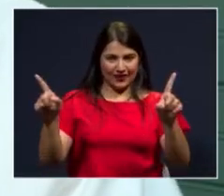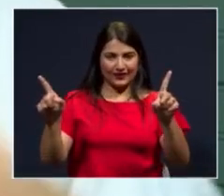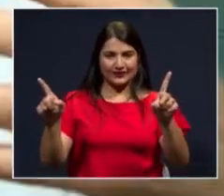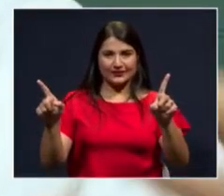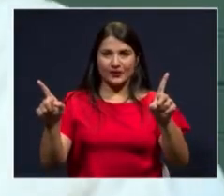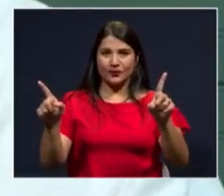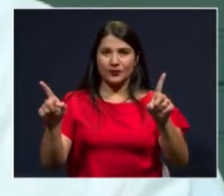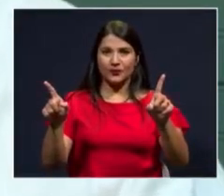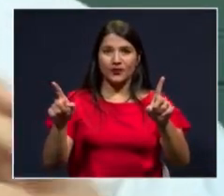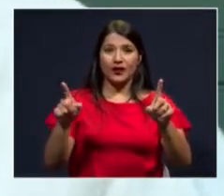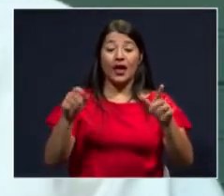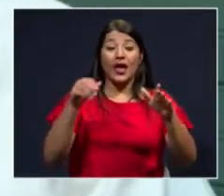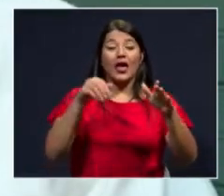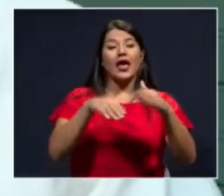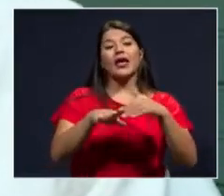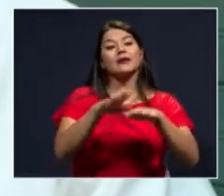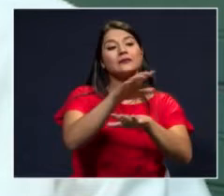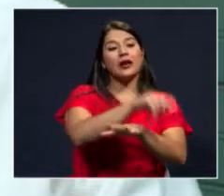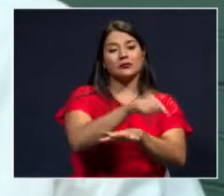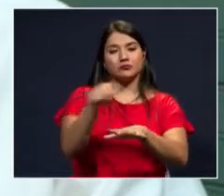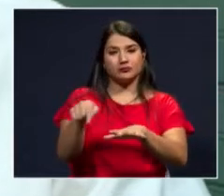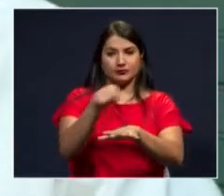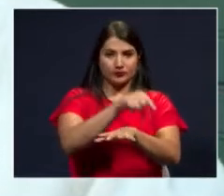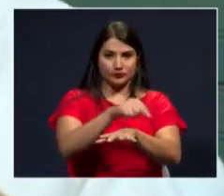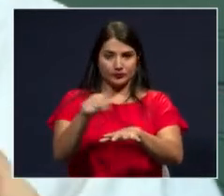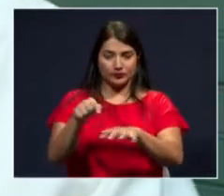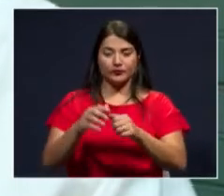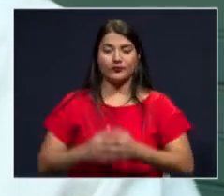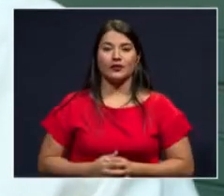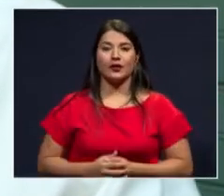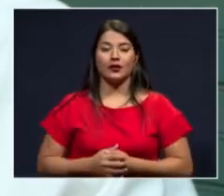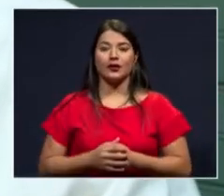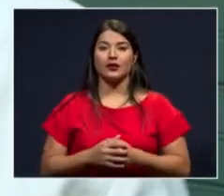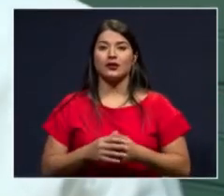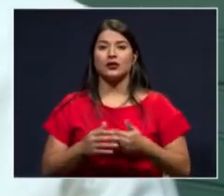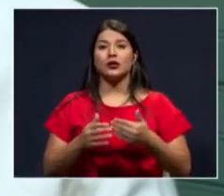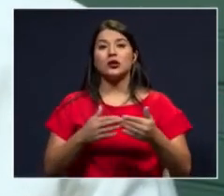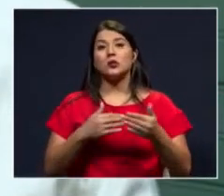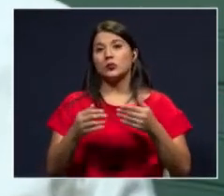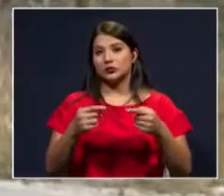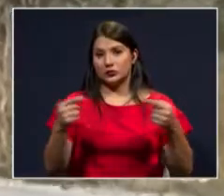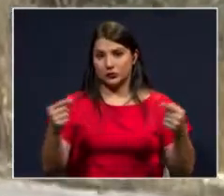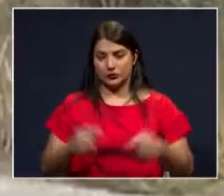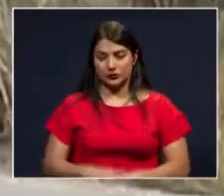en un territorio que sea palestino y el otro que sea judío, aunque esté en disputa.